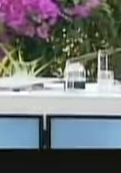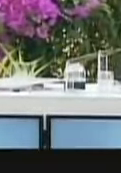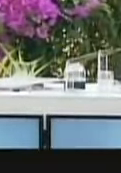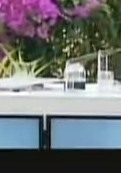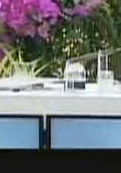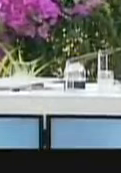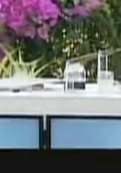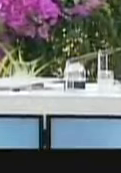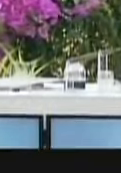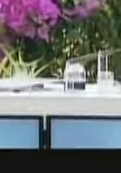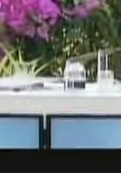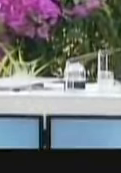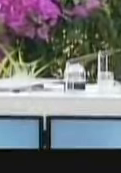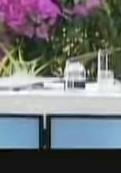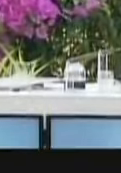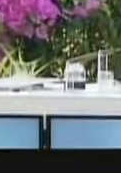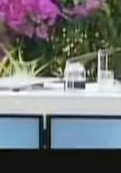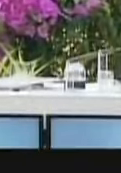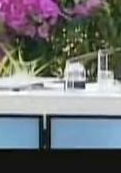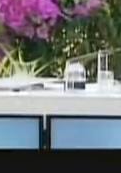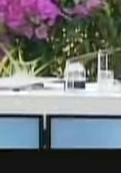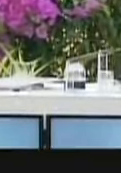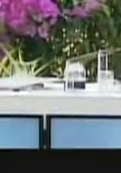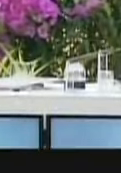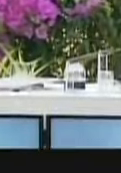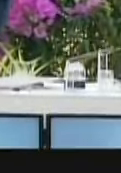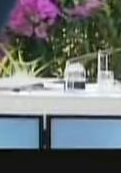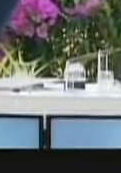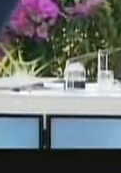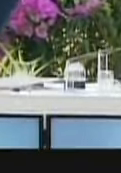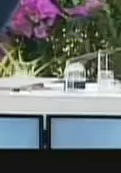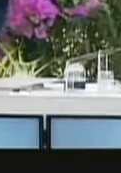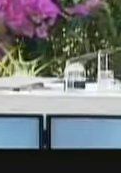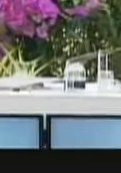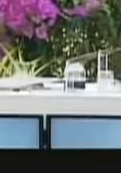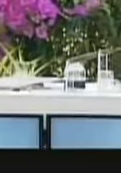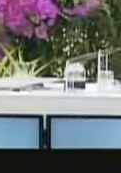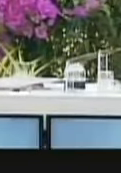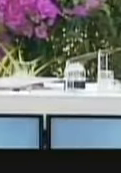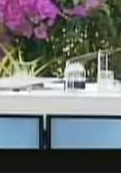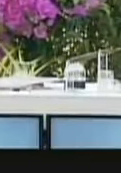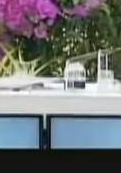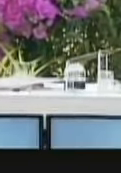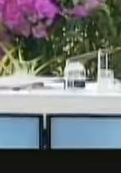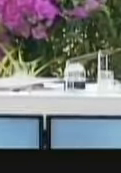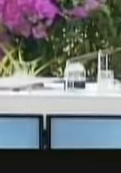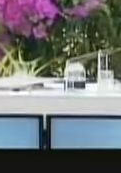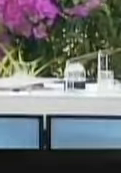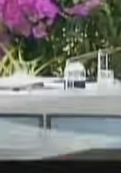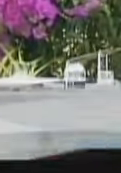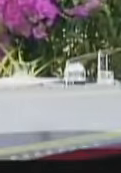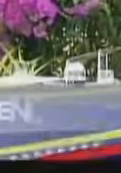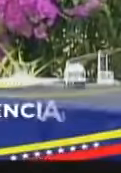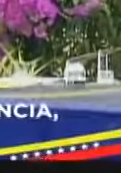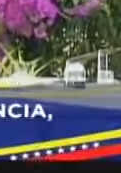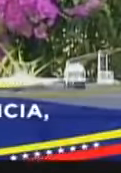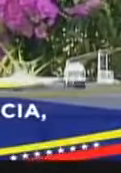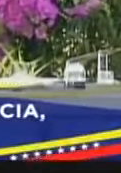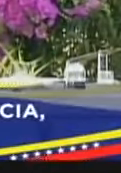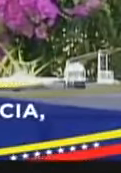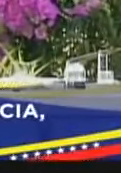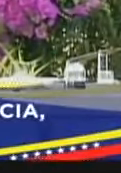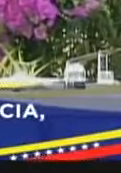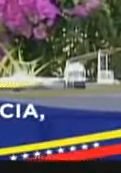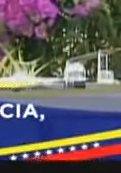sociales nuestras. O tenemos que dejar que nos sigan infectando de las redes sociales y de sus cosas ellos. ¿Ah? Es un tema que yo